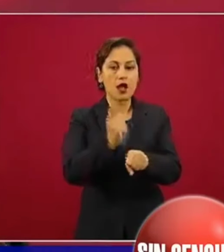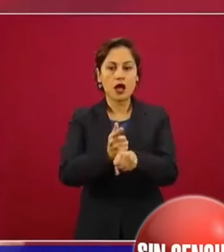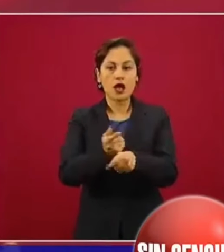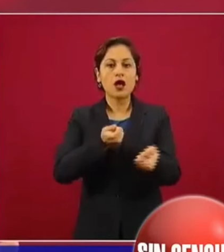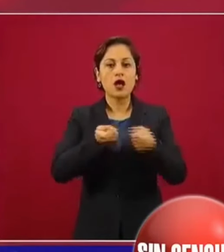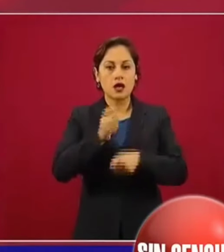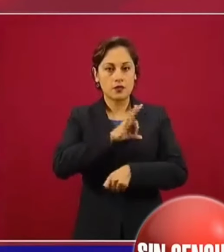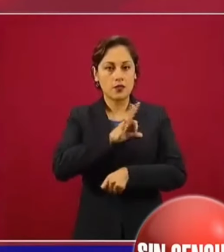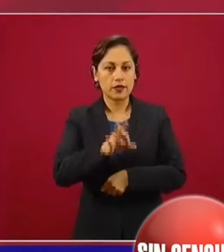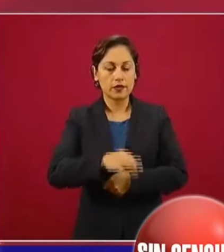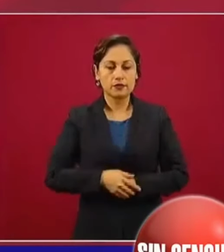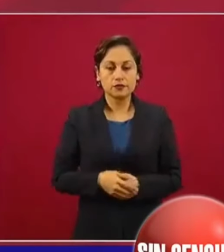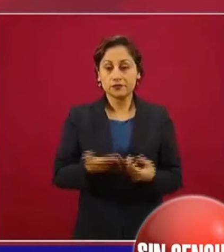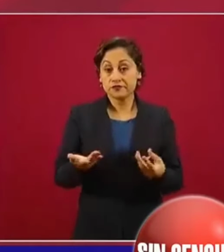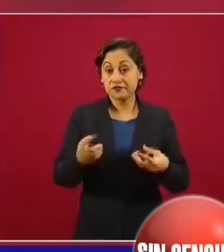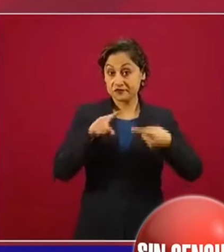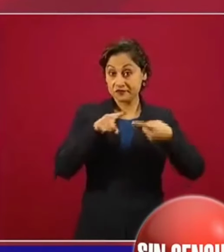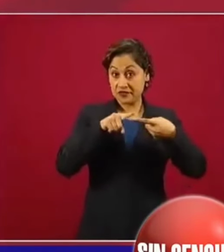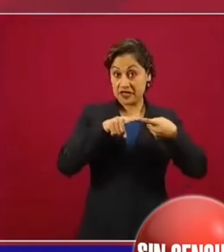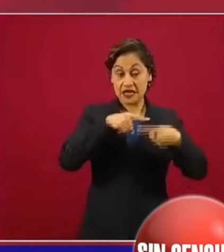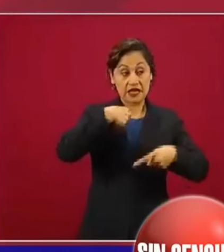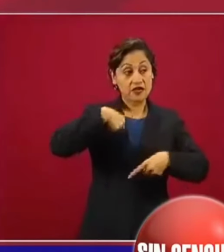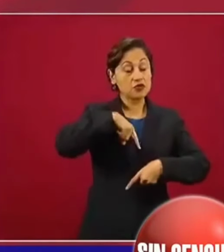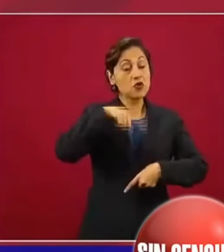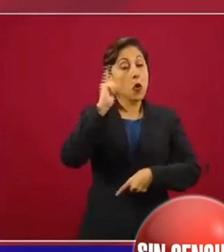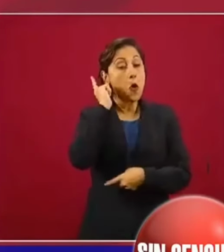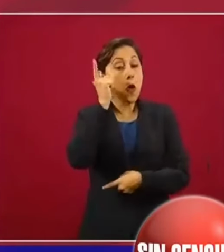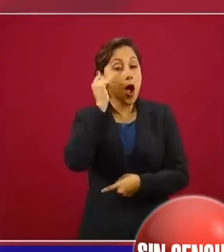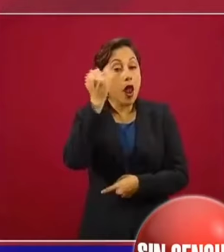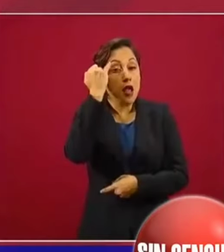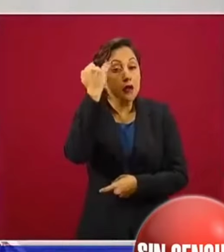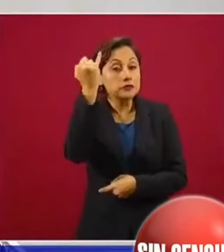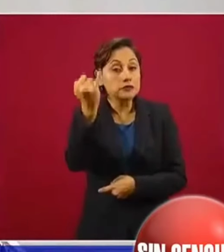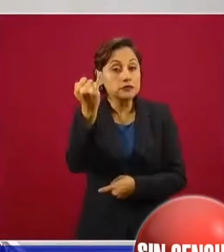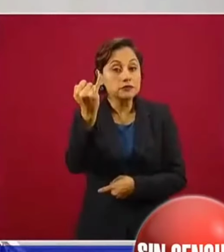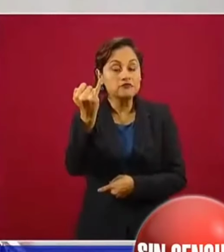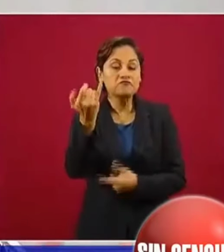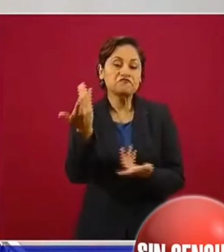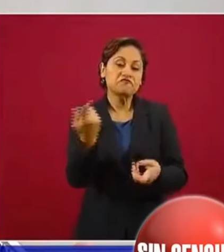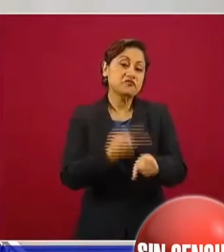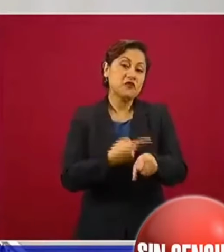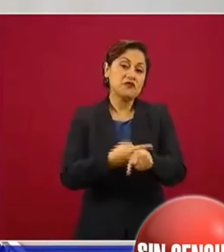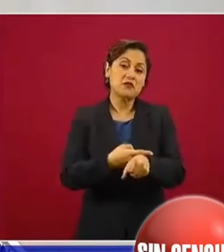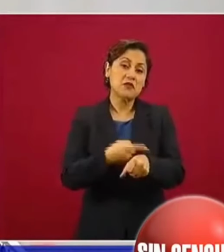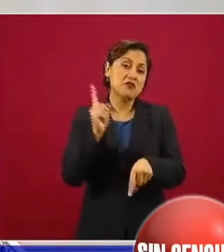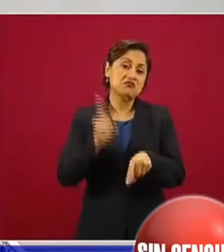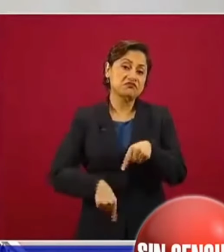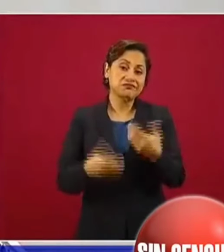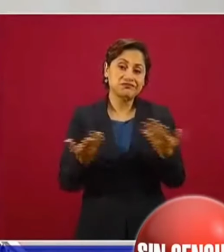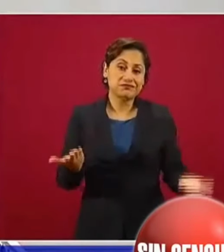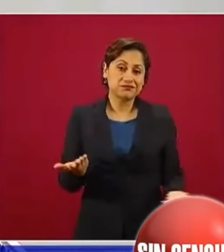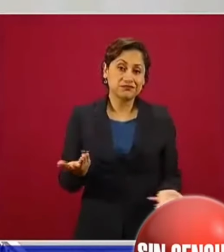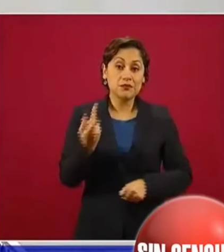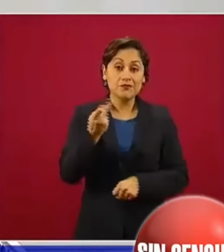¿Qué desearíamos en México y en el mundo entero? Que no hubiera epidemia. Pero esto no es